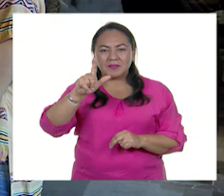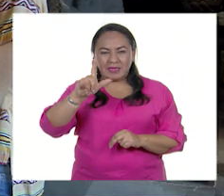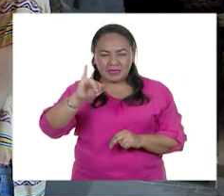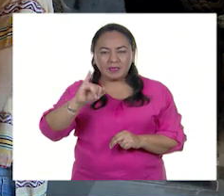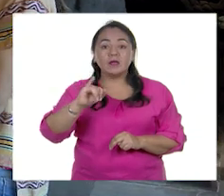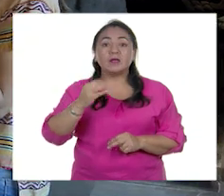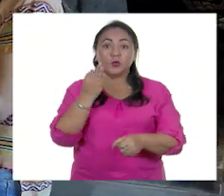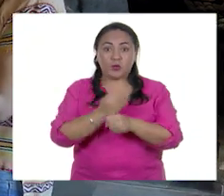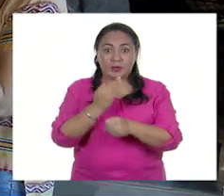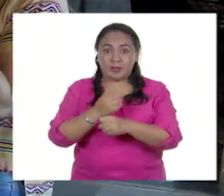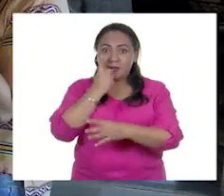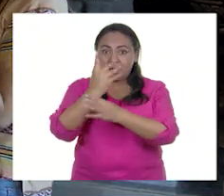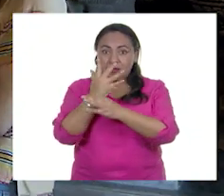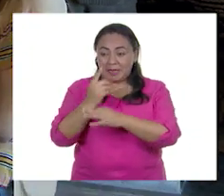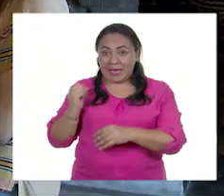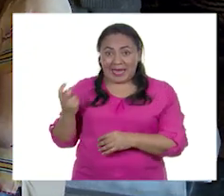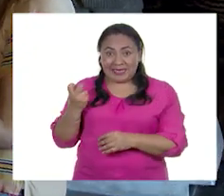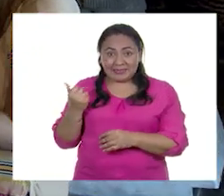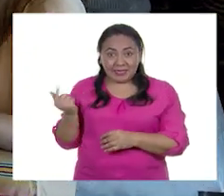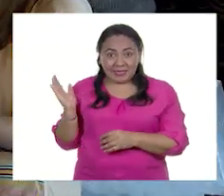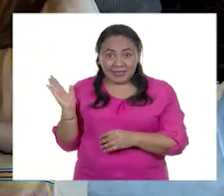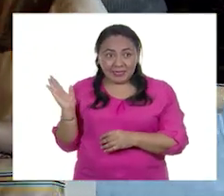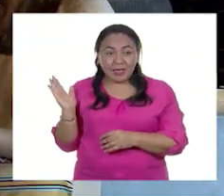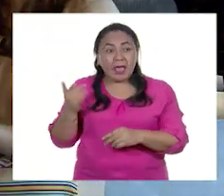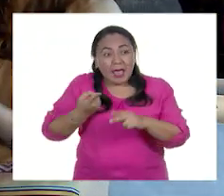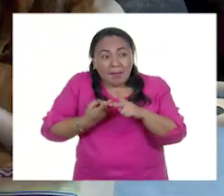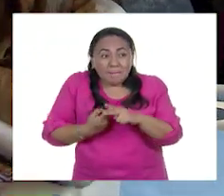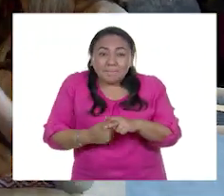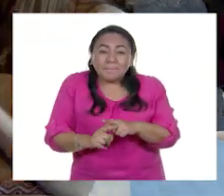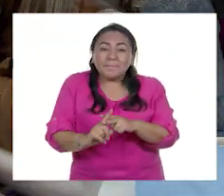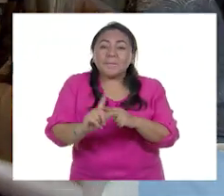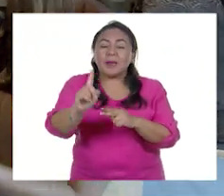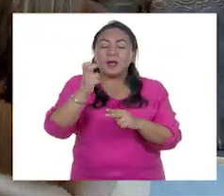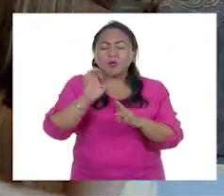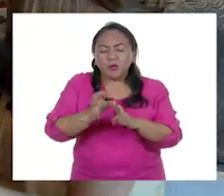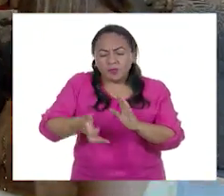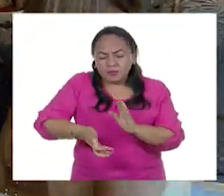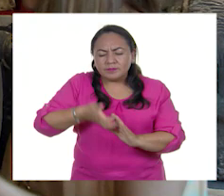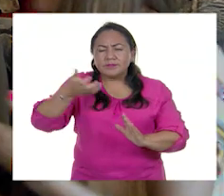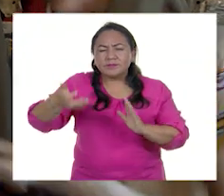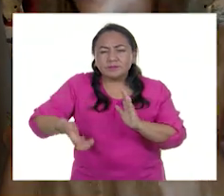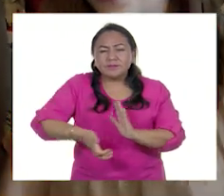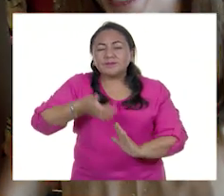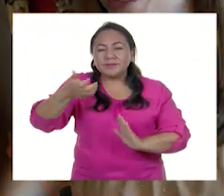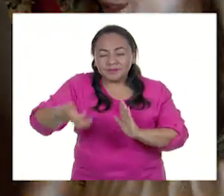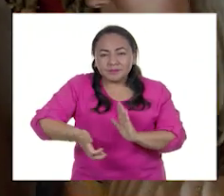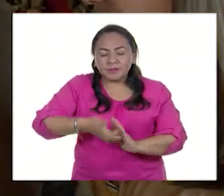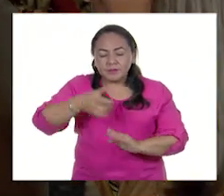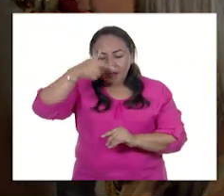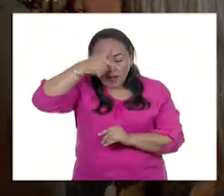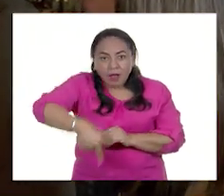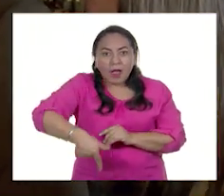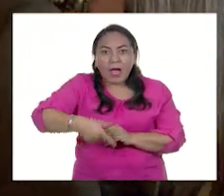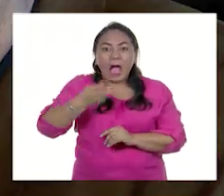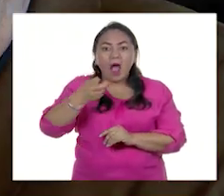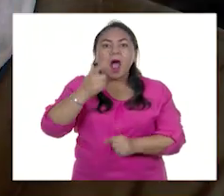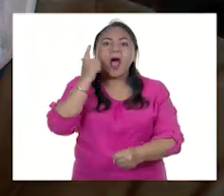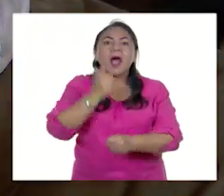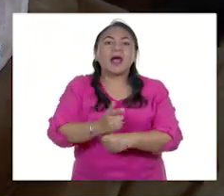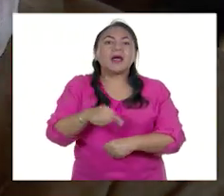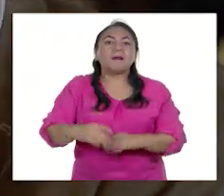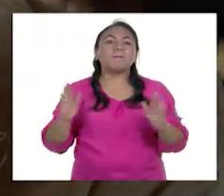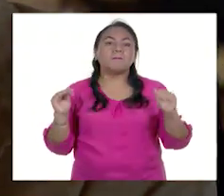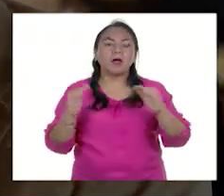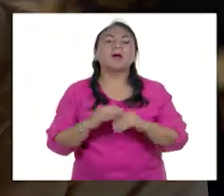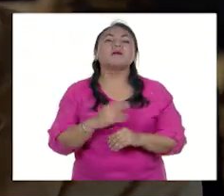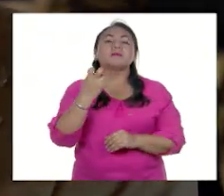nos decías que con ella comenzó realmente la gran excavación con la que, bueno, descubrieron Templo Mayor, ¿no? La